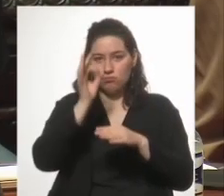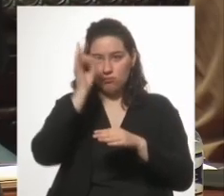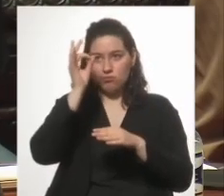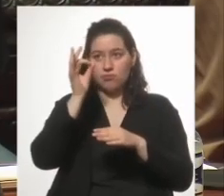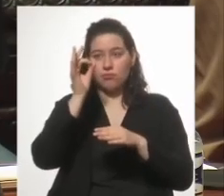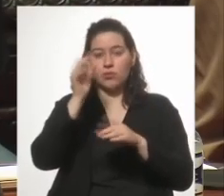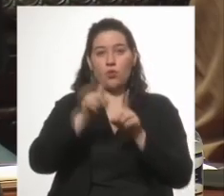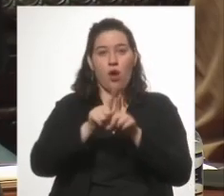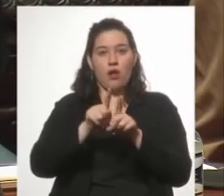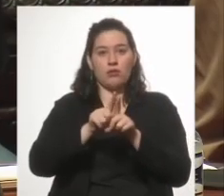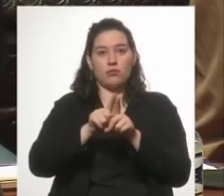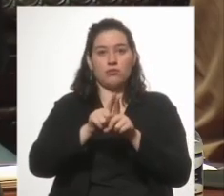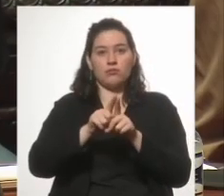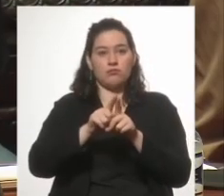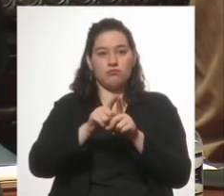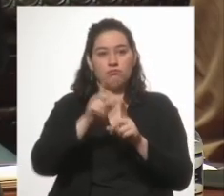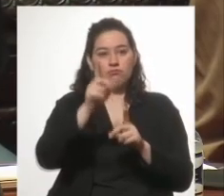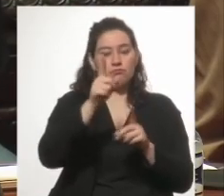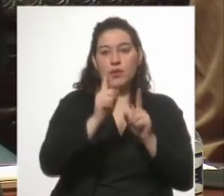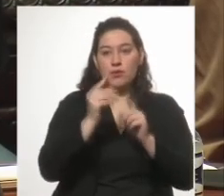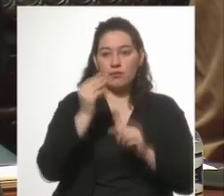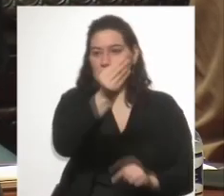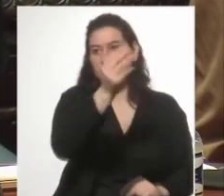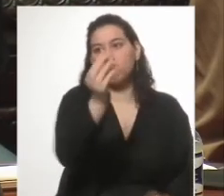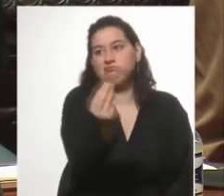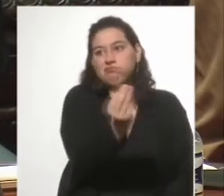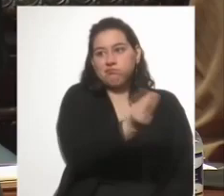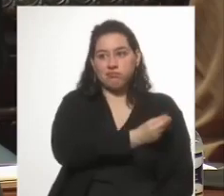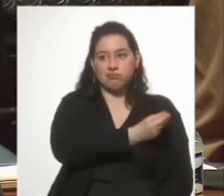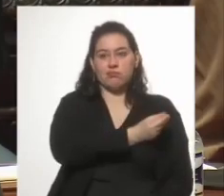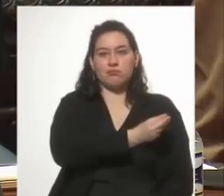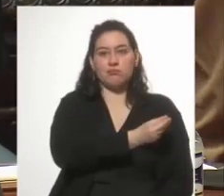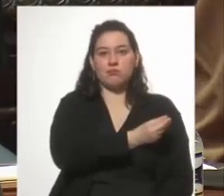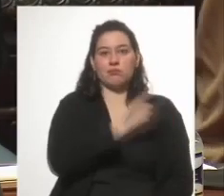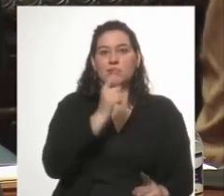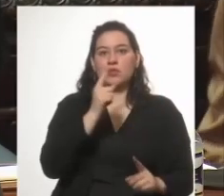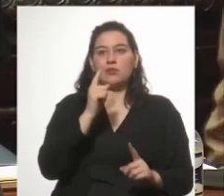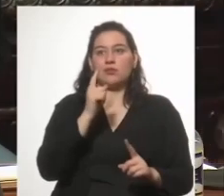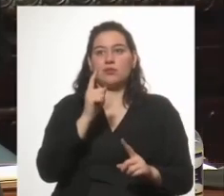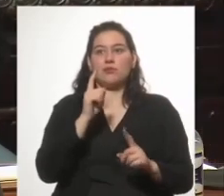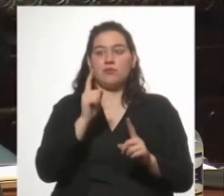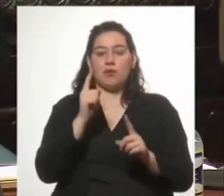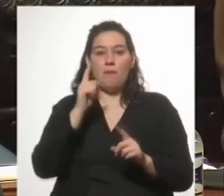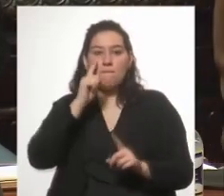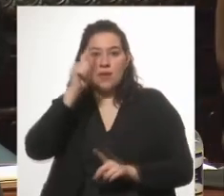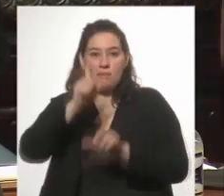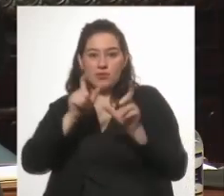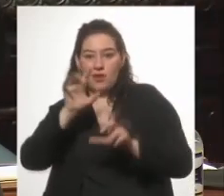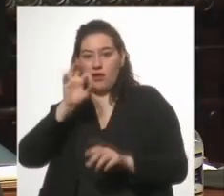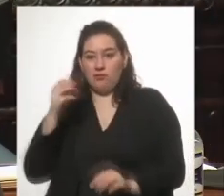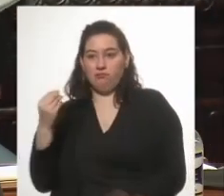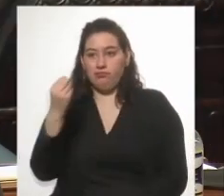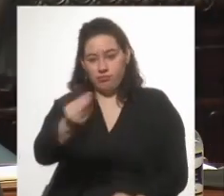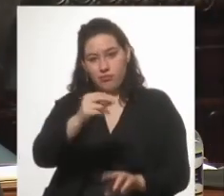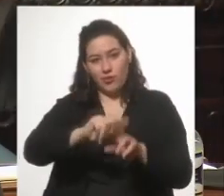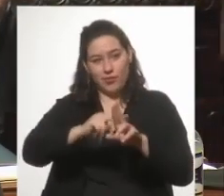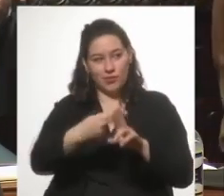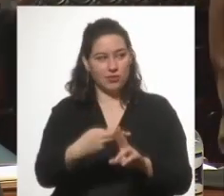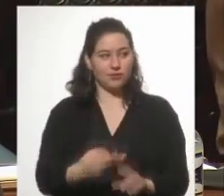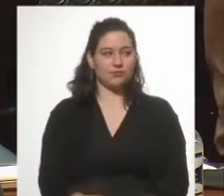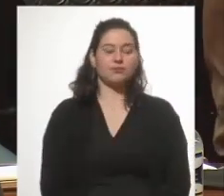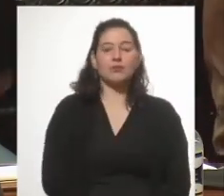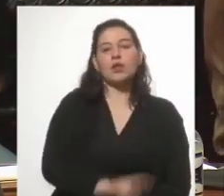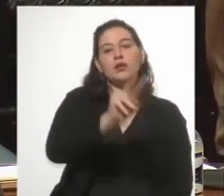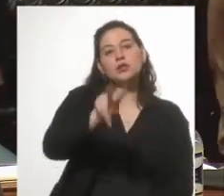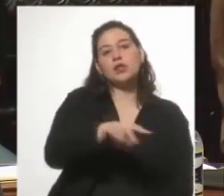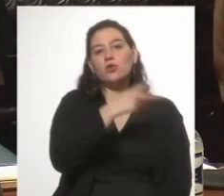sacándolo de ese lugar en el cual lo pusieron miles de ciudadanos, repito. En